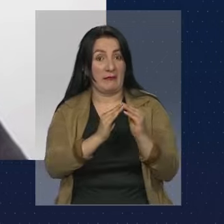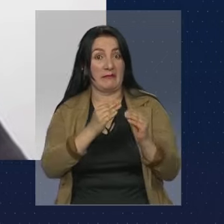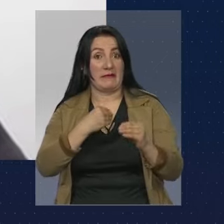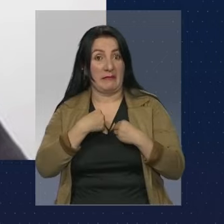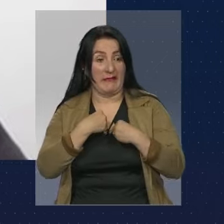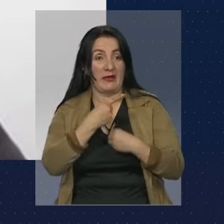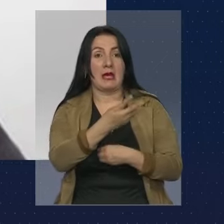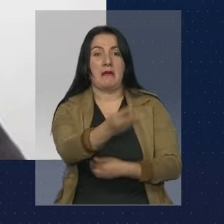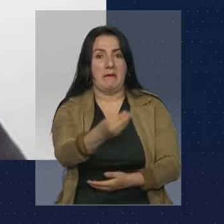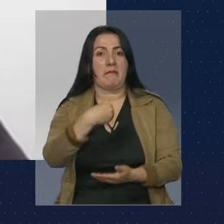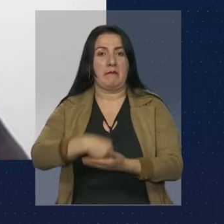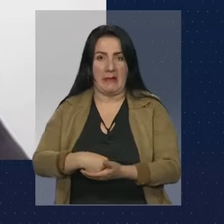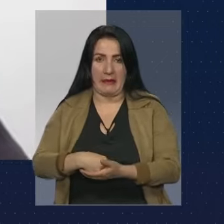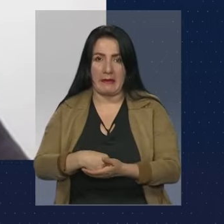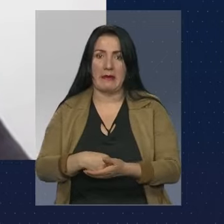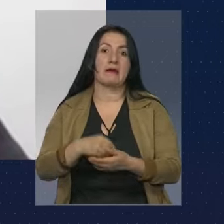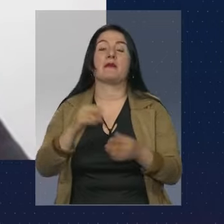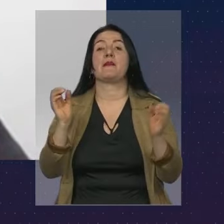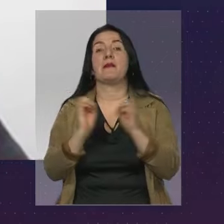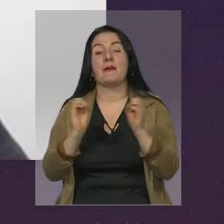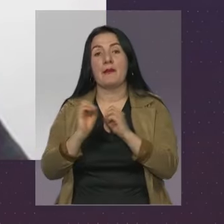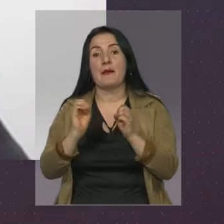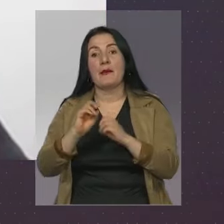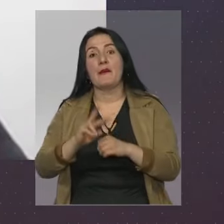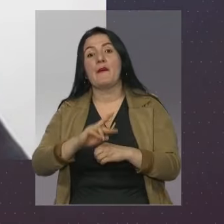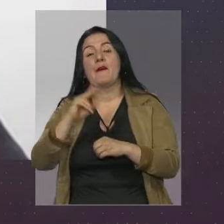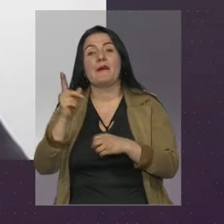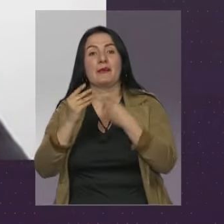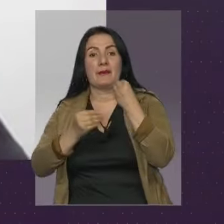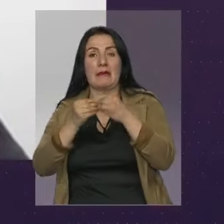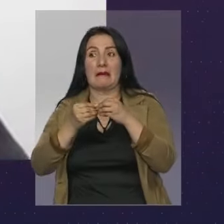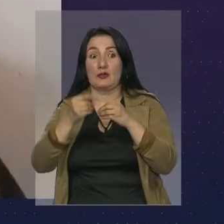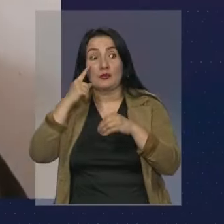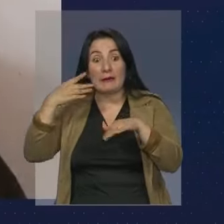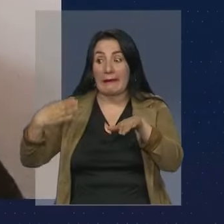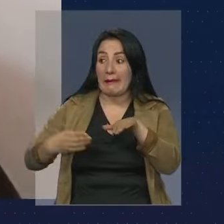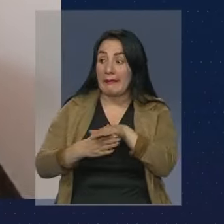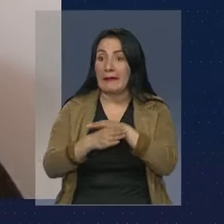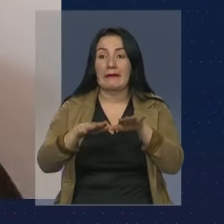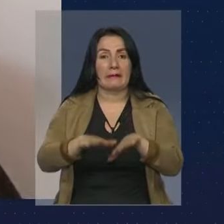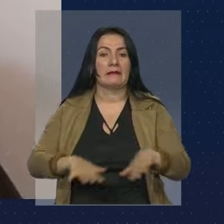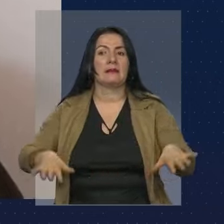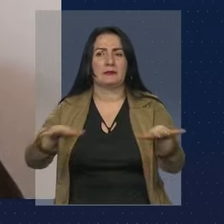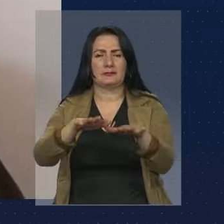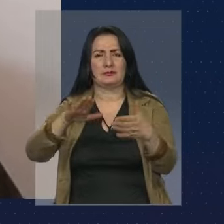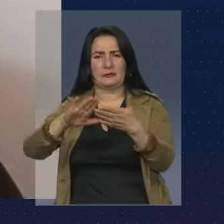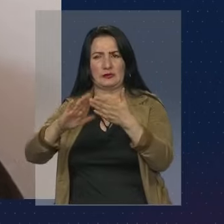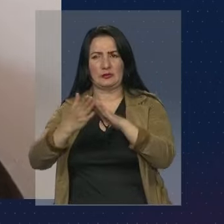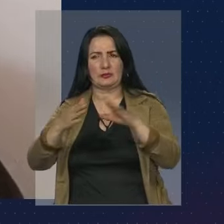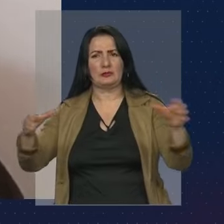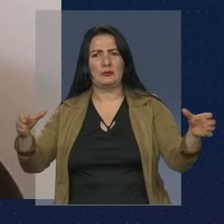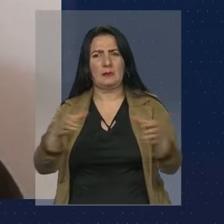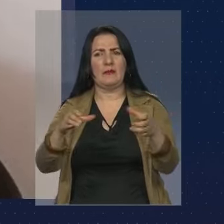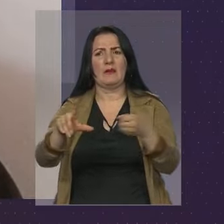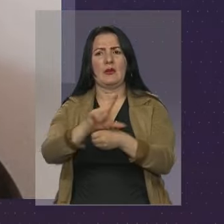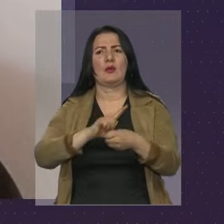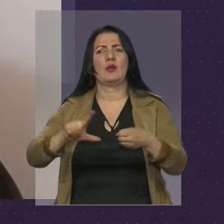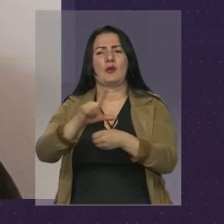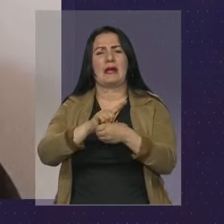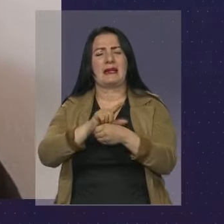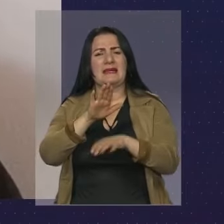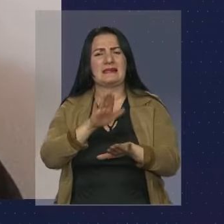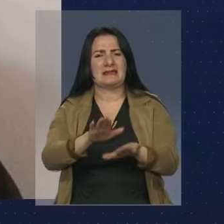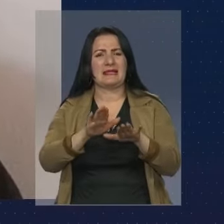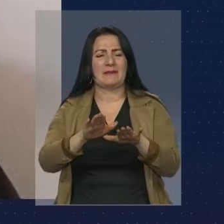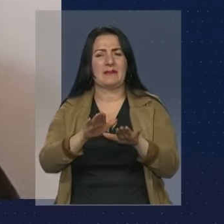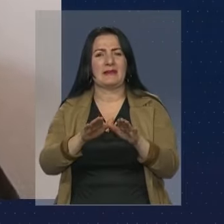tienen sus casas construidas o cobrándoles por el acceso al lote. En esta comunidad, en esta localidad, hay un fenómeno que es